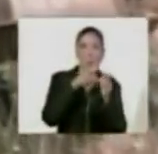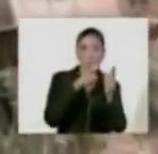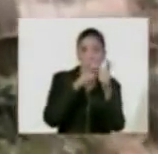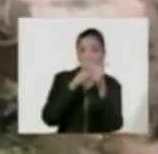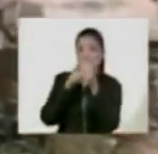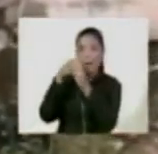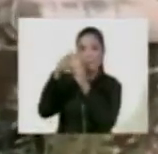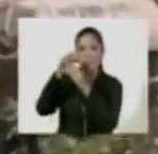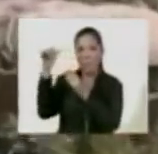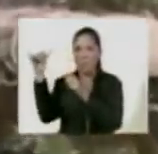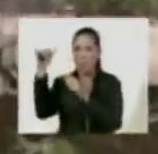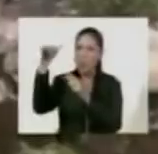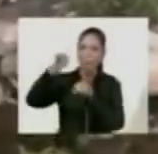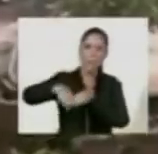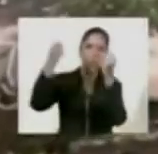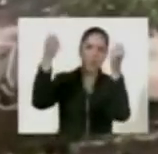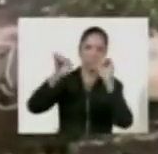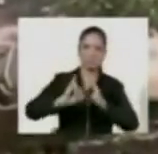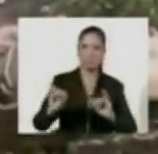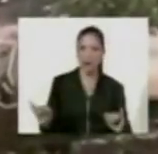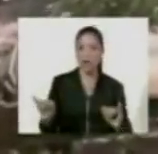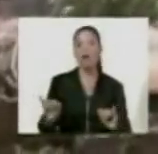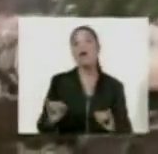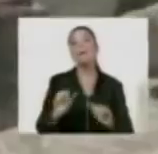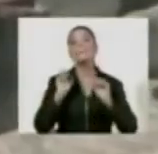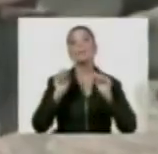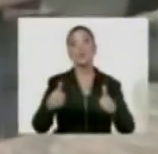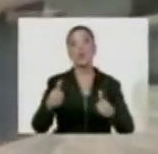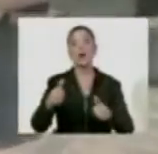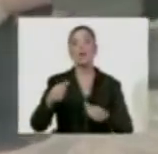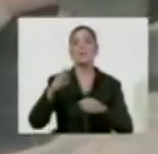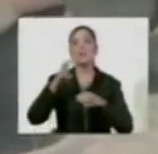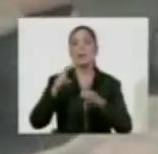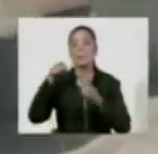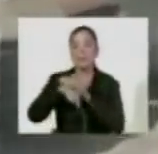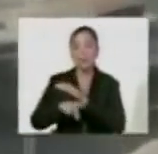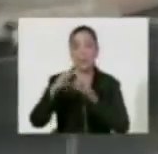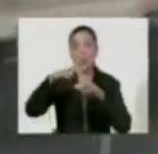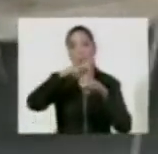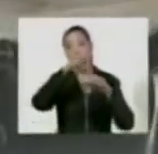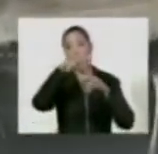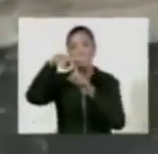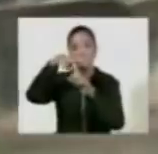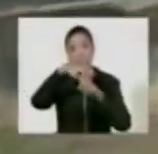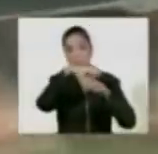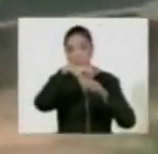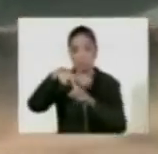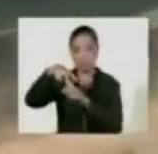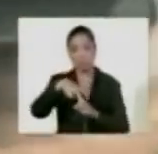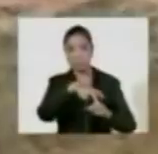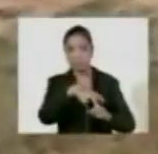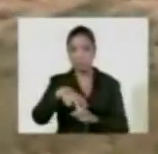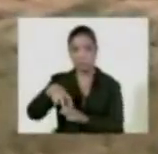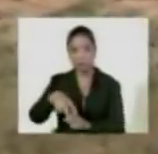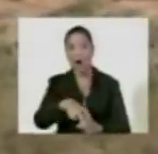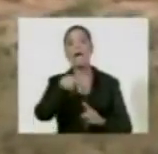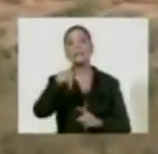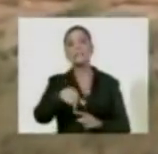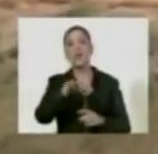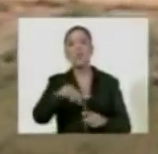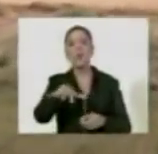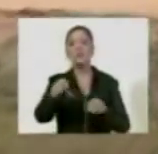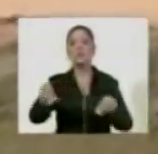Una vez que fue derribado el enemigo, mi comandante, se eyectó un paracaidista, un piloto enemigo, y cayó en un terreno